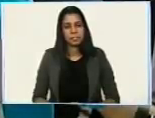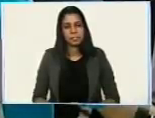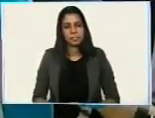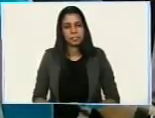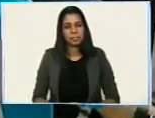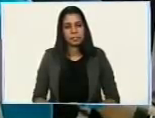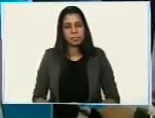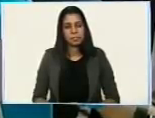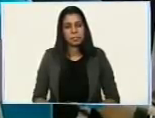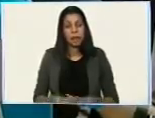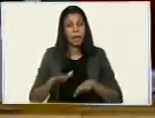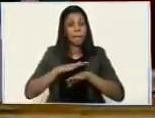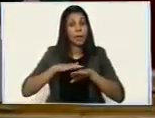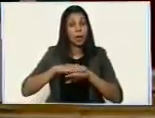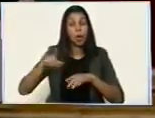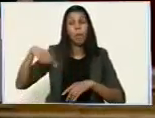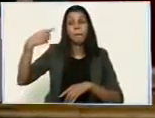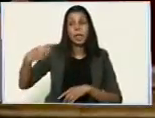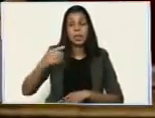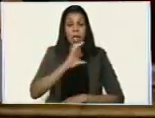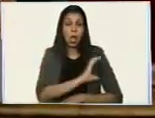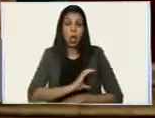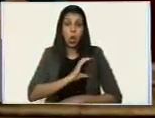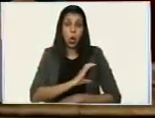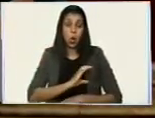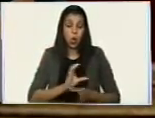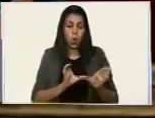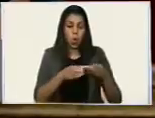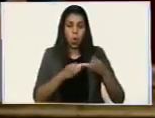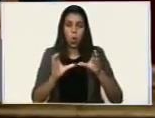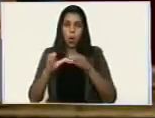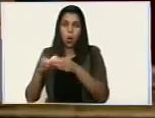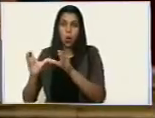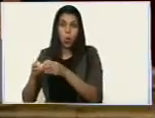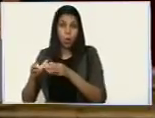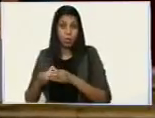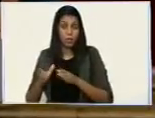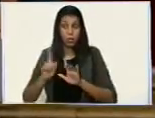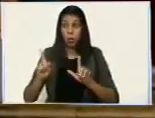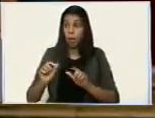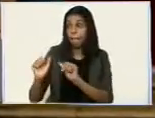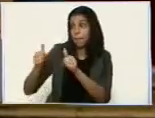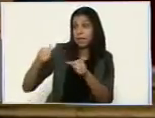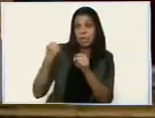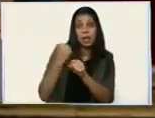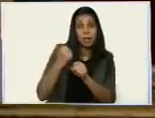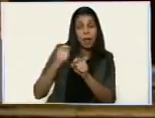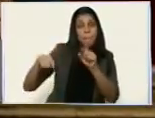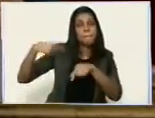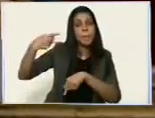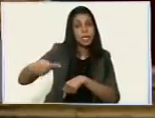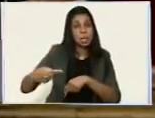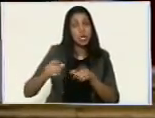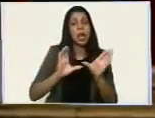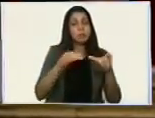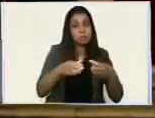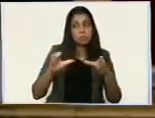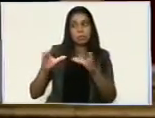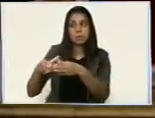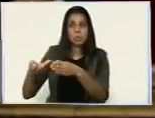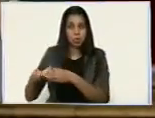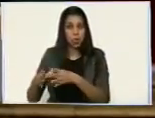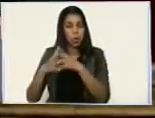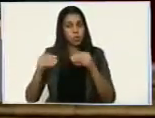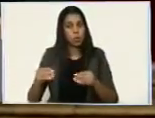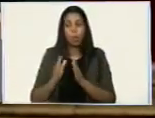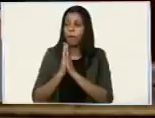Ah, perdón, mañana las comisiones deben comenzar a funcionar, y aquí mañana se reúnen todas las comisiones, y yo les pido ahí a todos